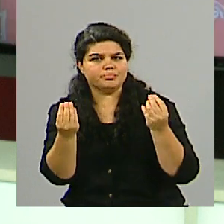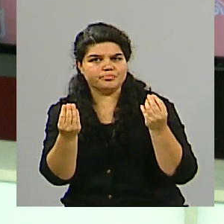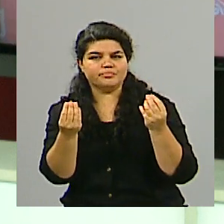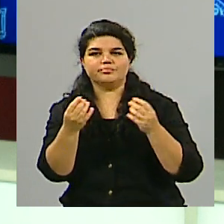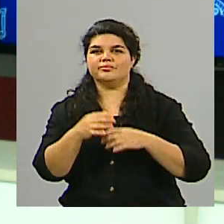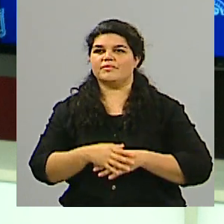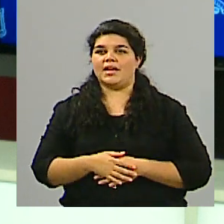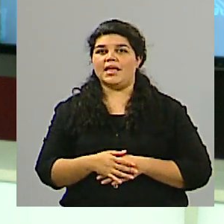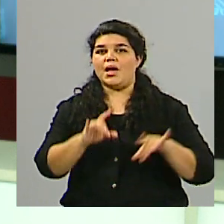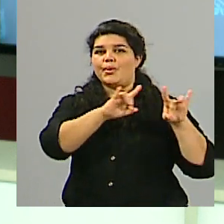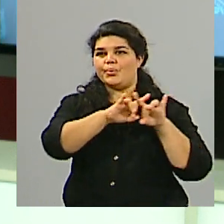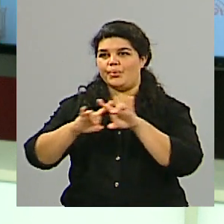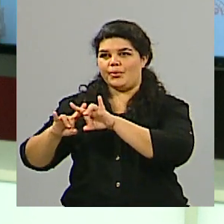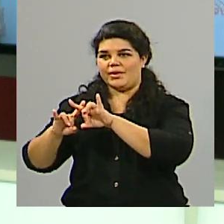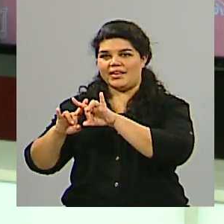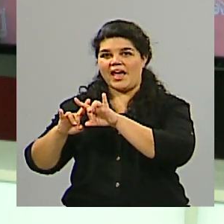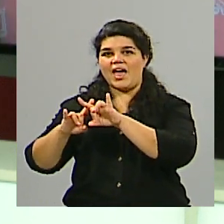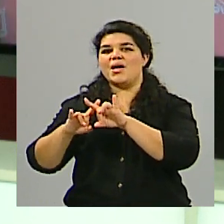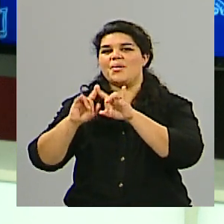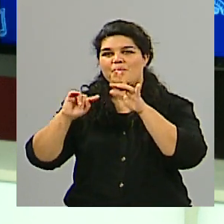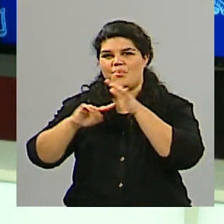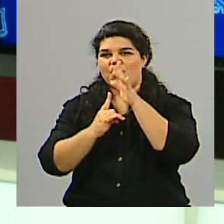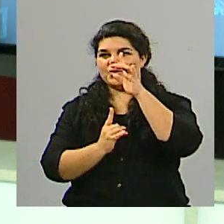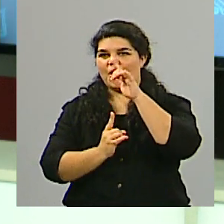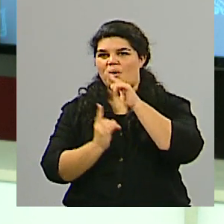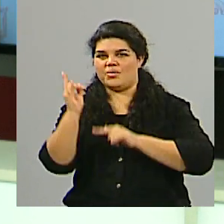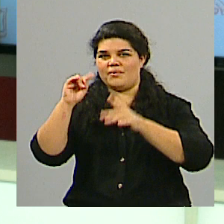por streaming a través de